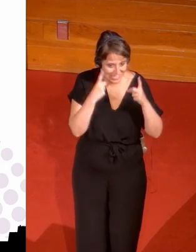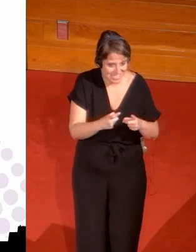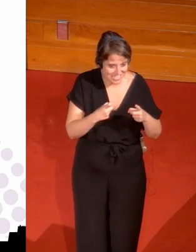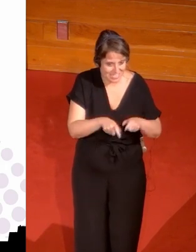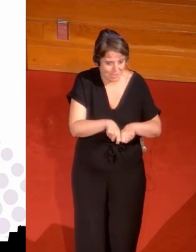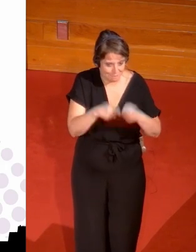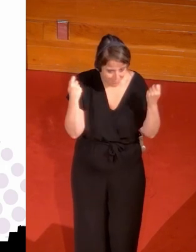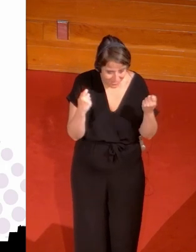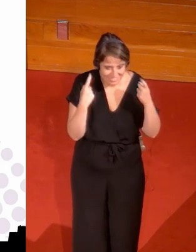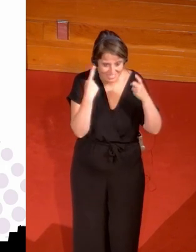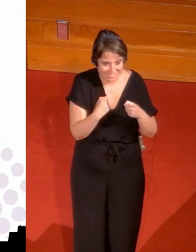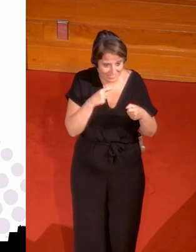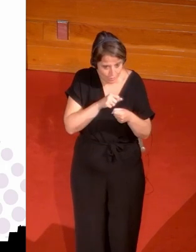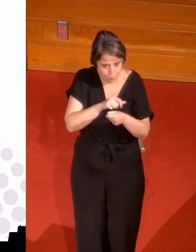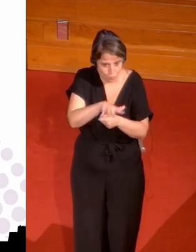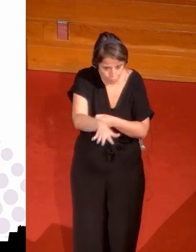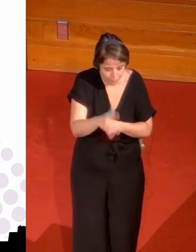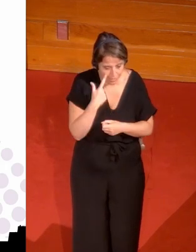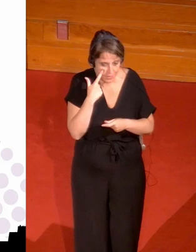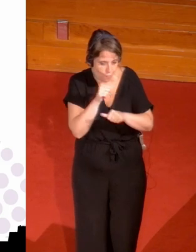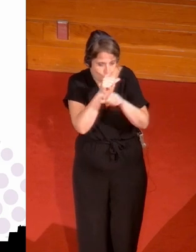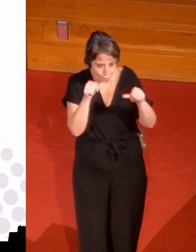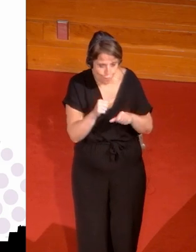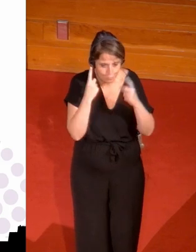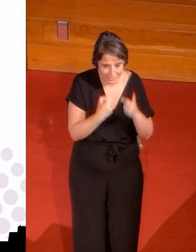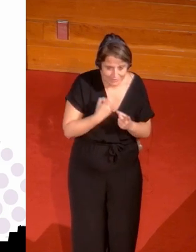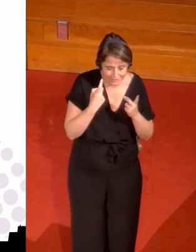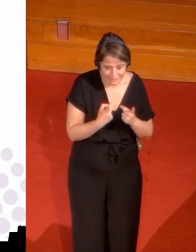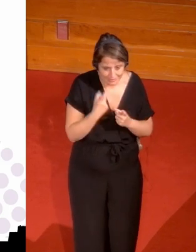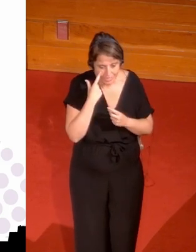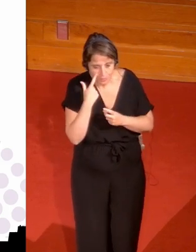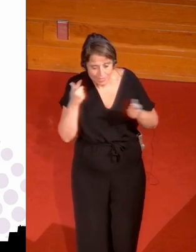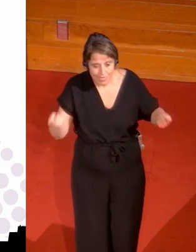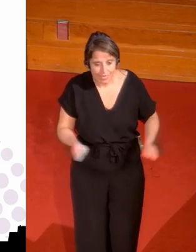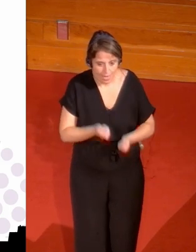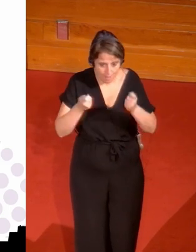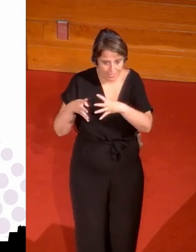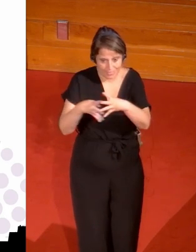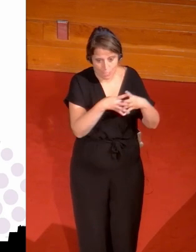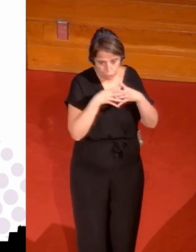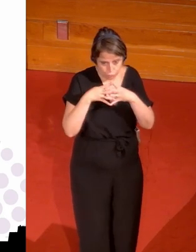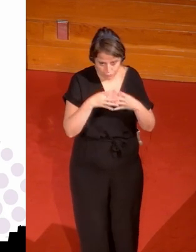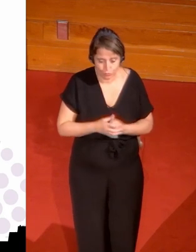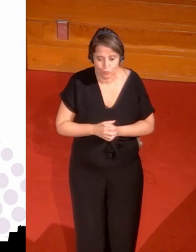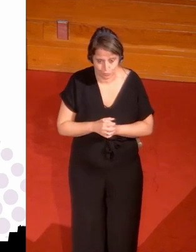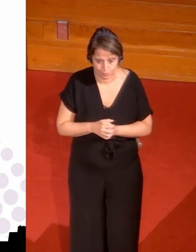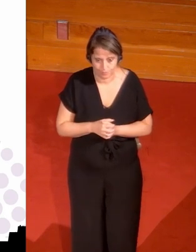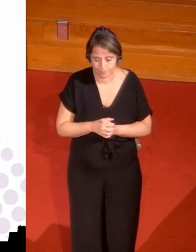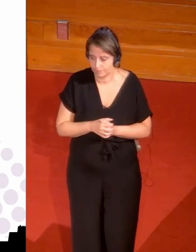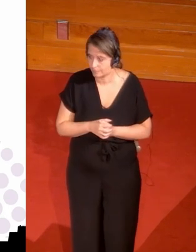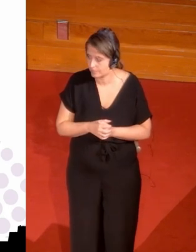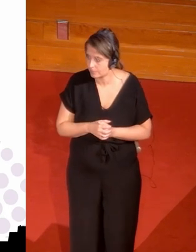interferir de intentar influenciar de alguna manera en en la campaña de Estados Unidos